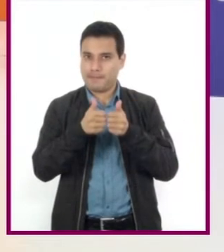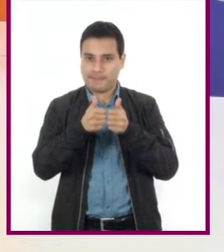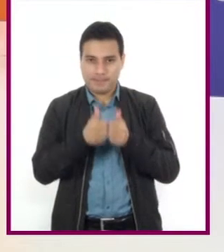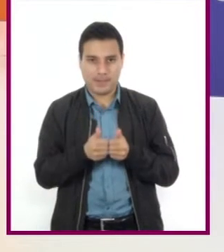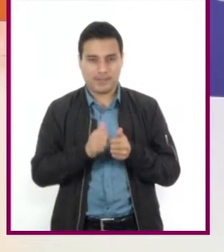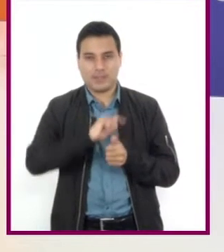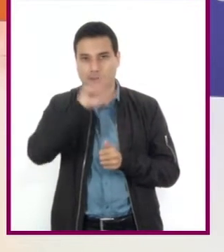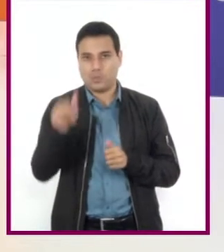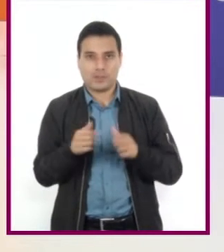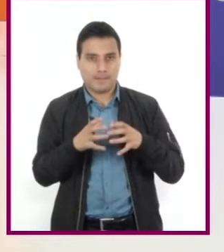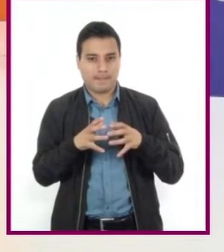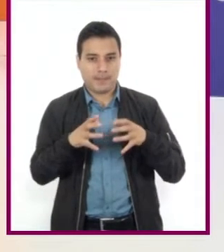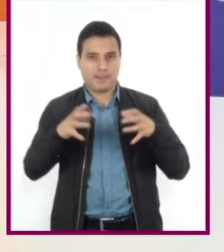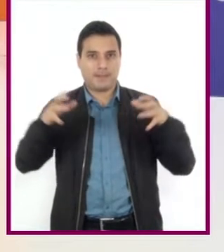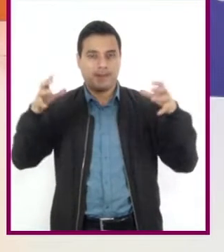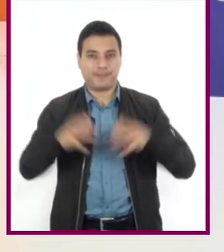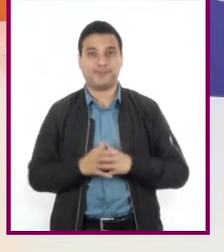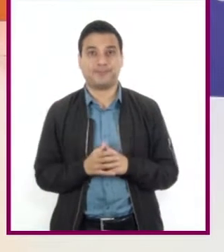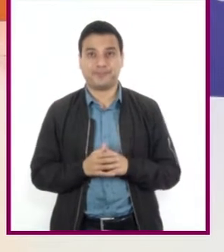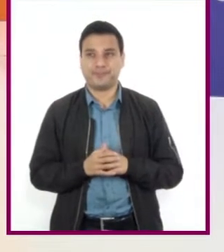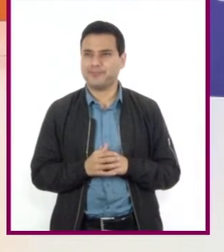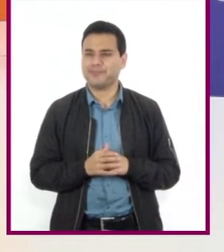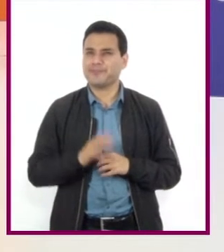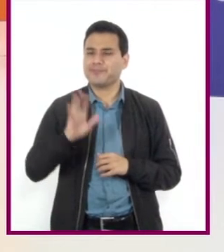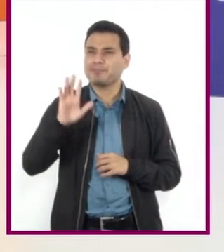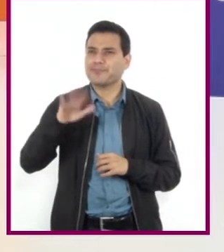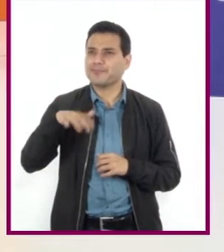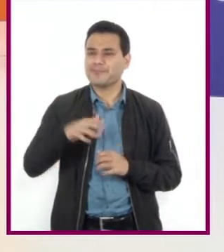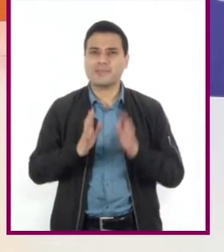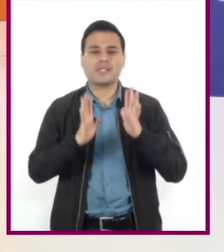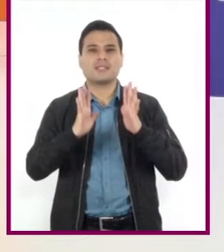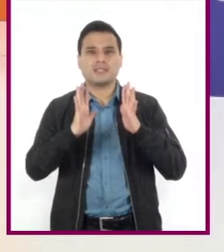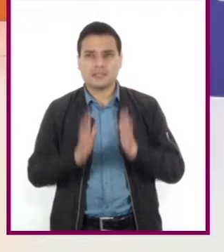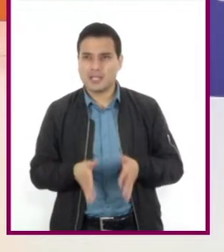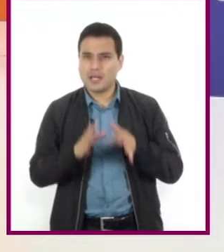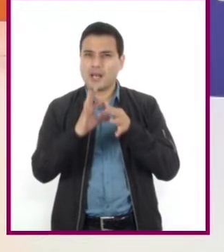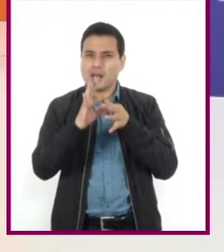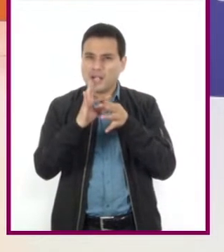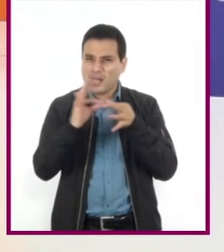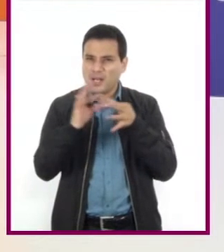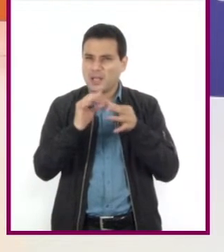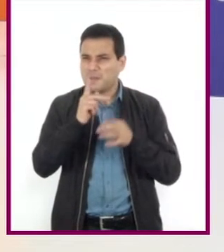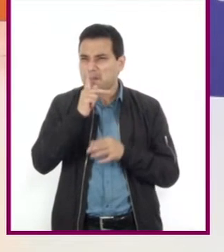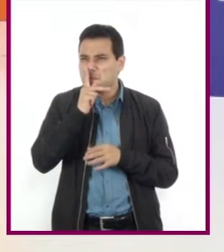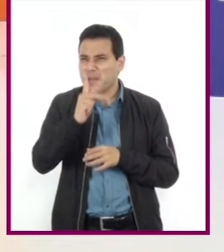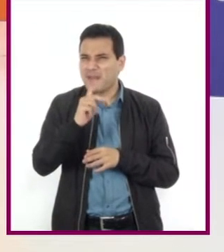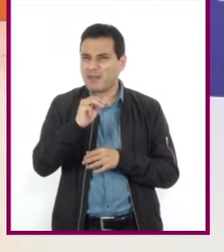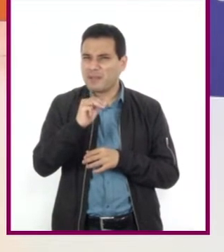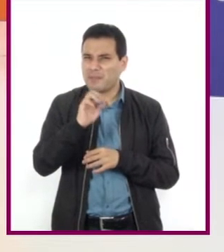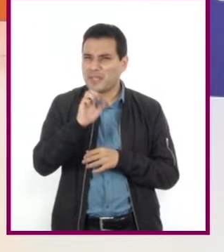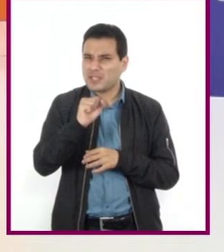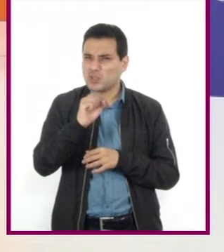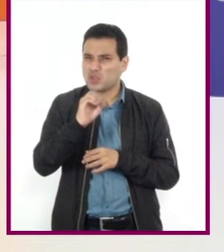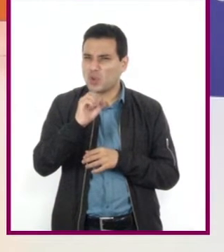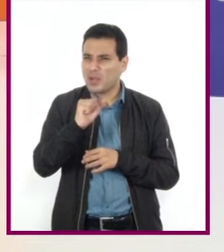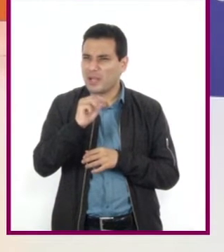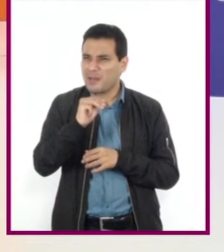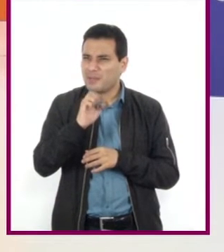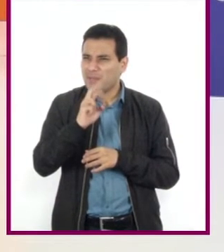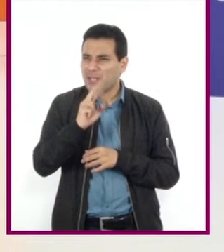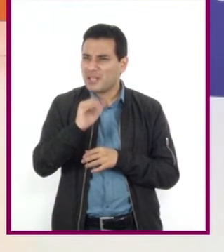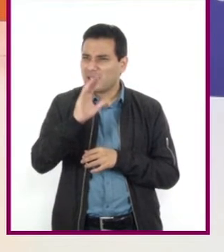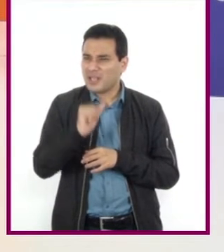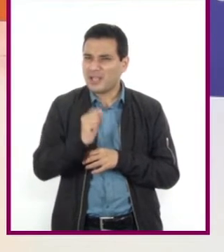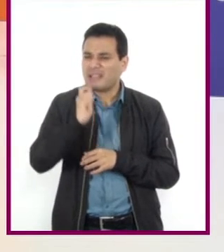la región de Mesoamérica. Maestra, hemos escuchado incontables veces el término Mesoamérica, pero ¿a qué